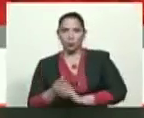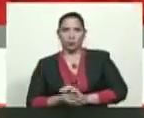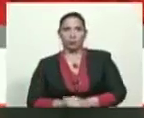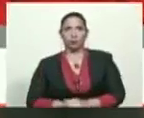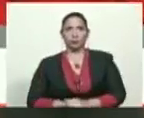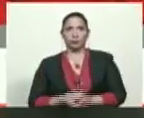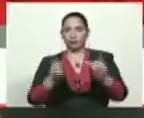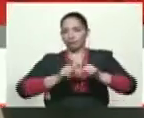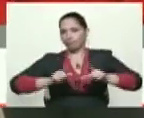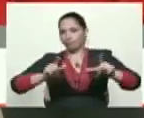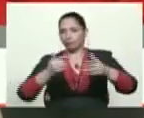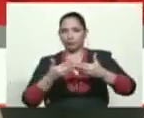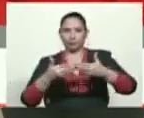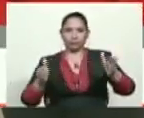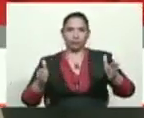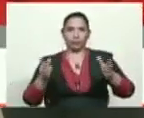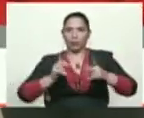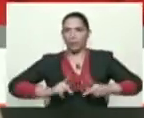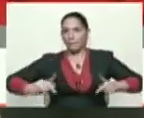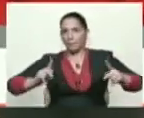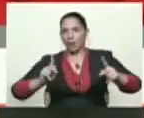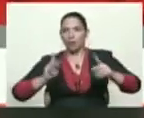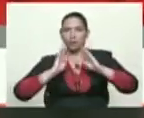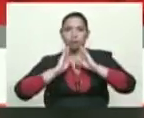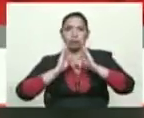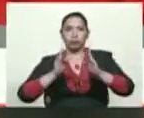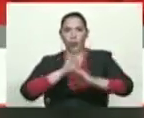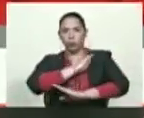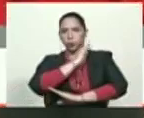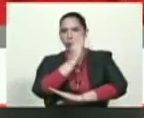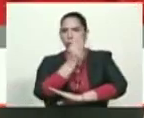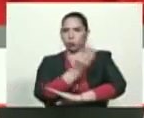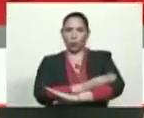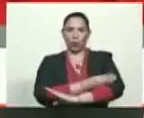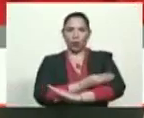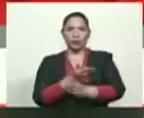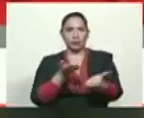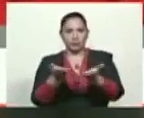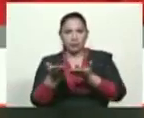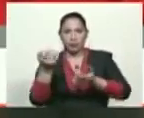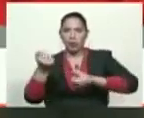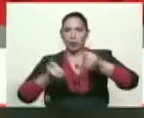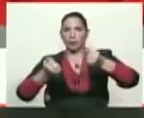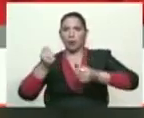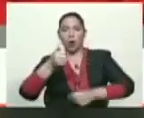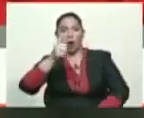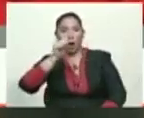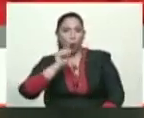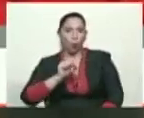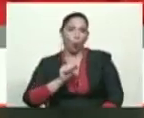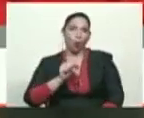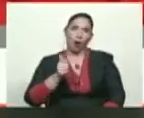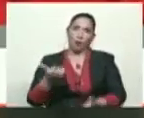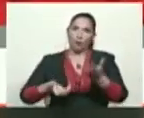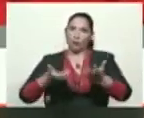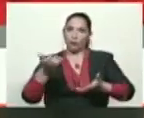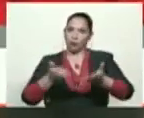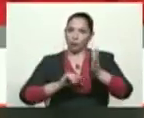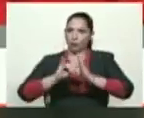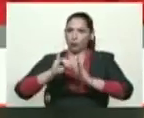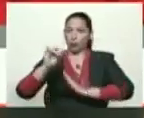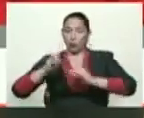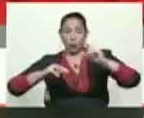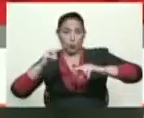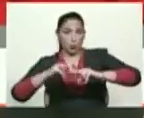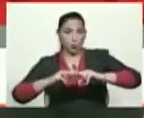de espacios públicos de plazas de bulevares fortalecimiento de los servicios del transporte el agua el gas y construir una